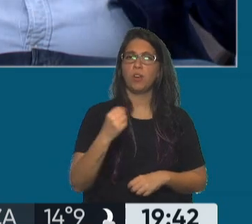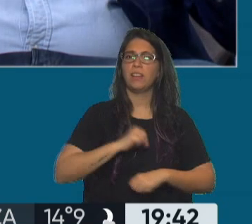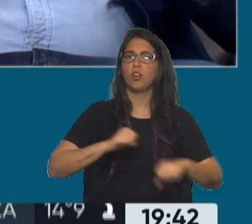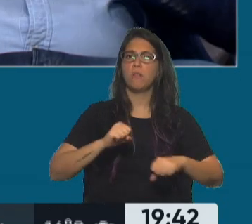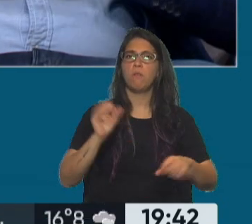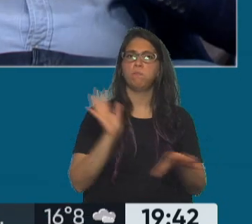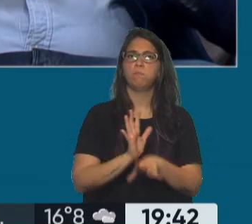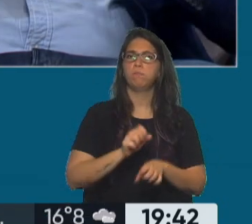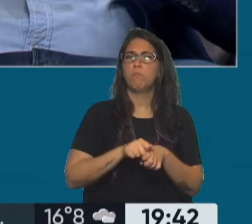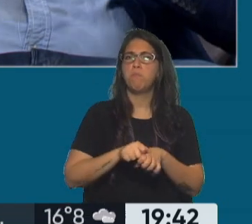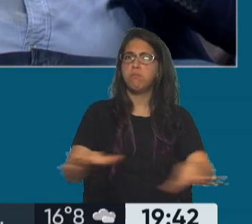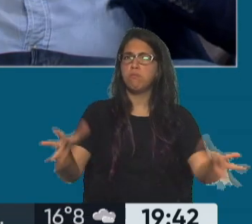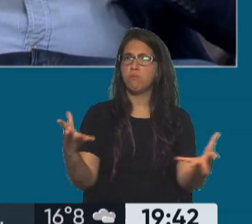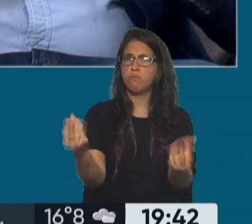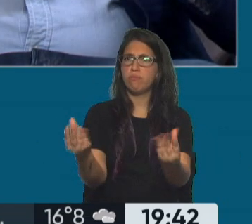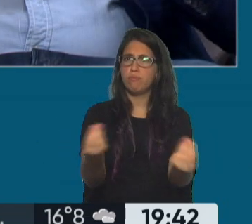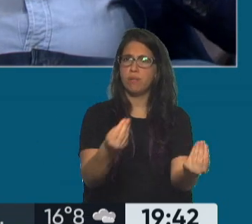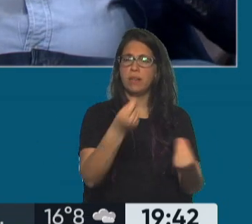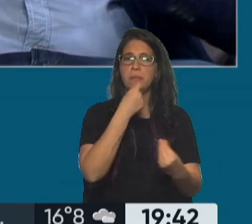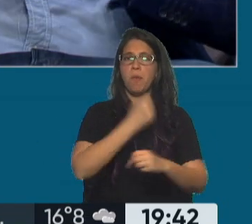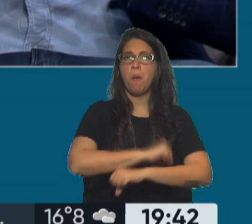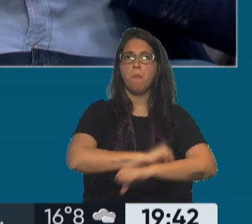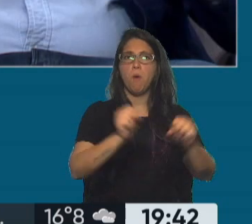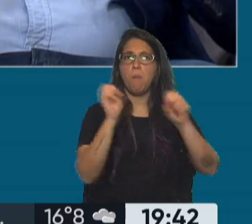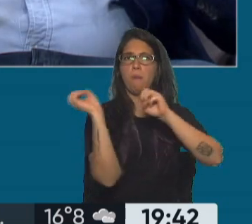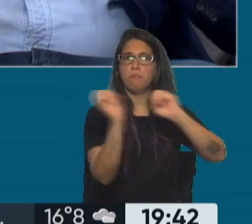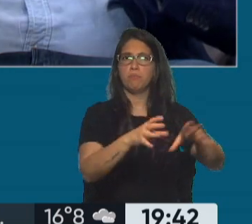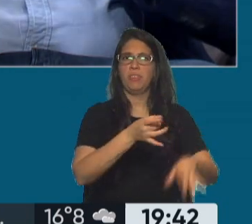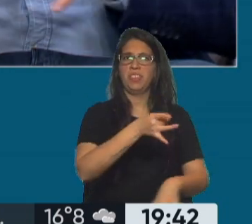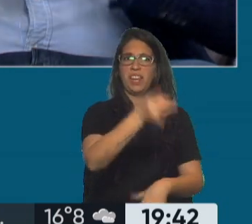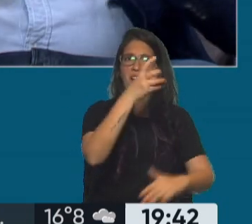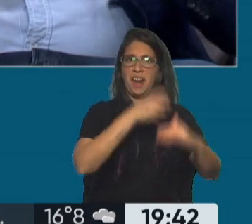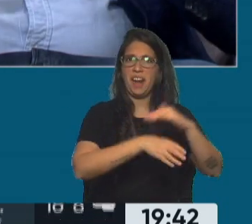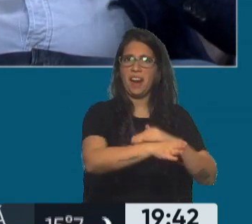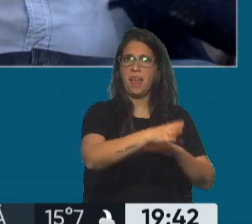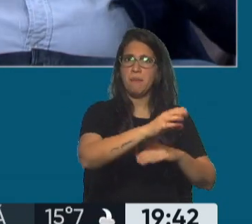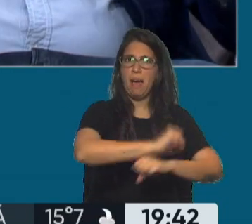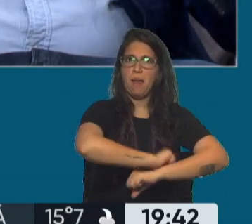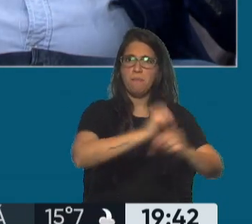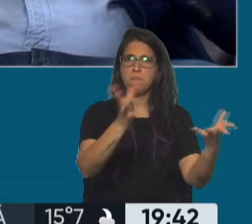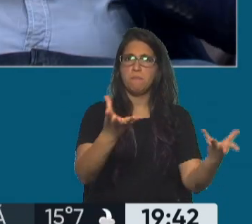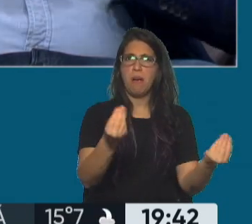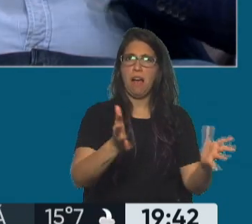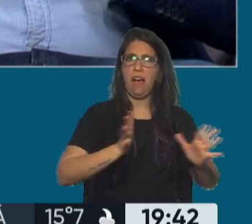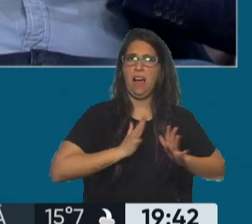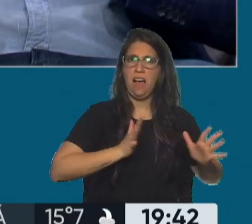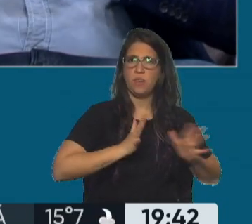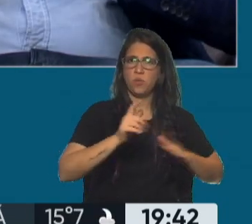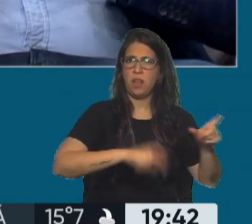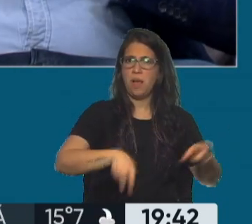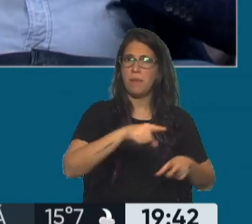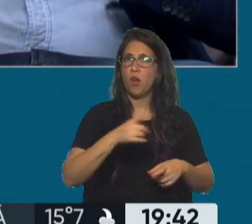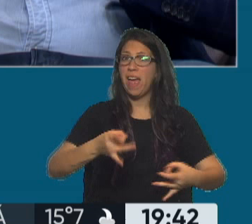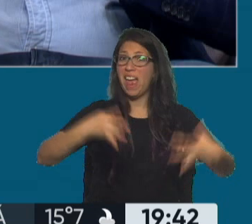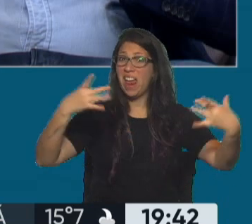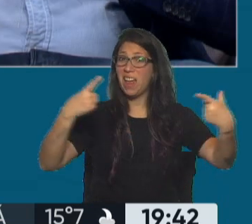el terror. Si vos decís, pusieron una bomba en una estación de tren para aterrorizar, es terrorismo. Pero el enemigo